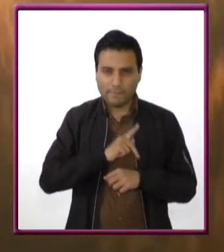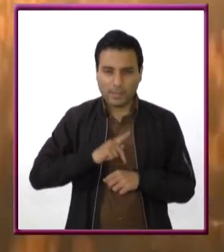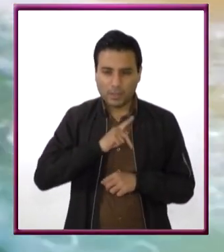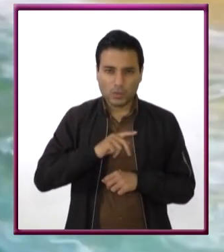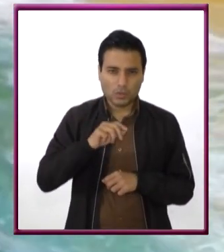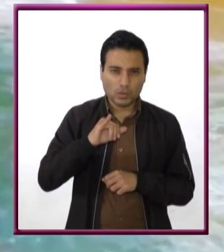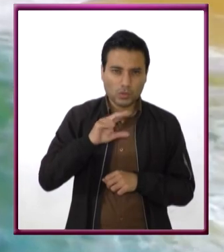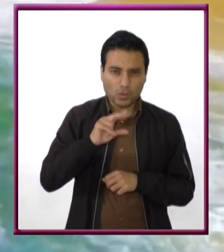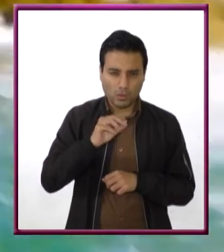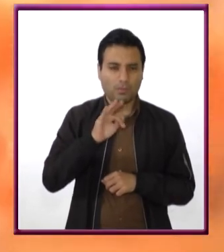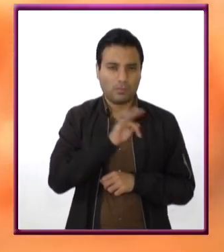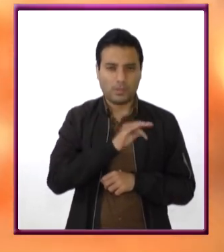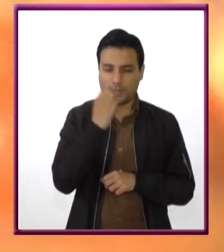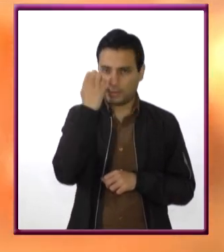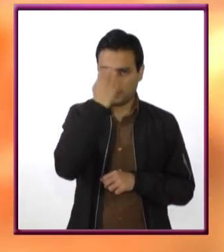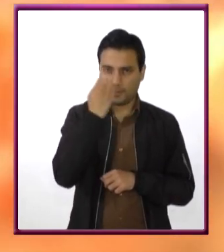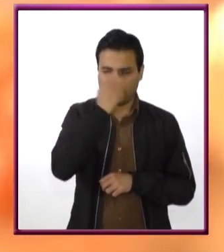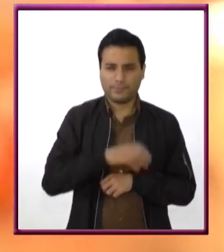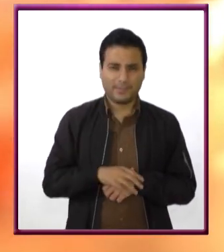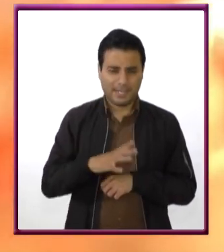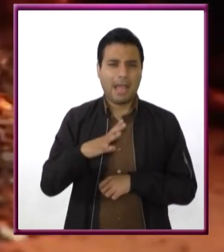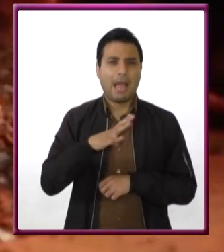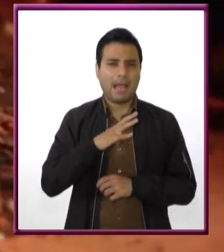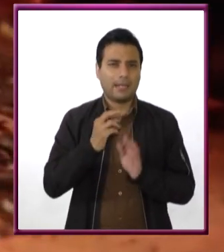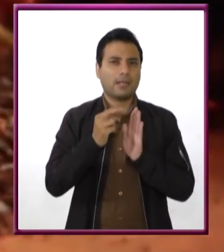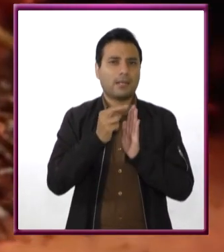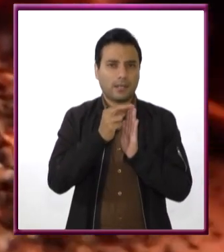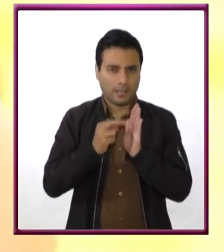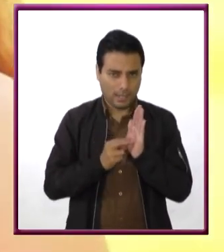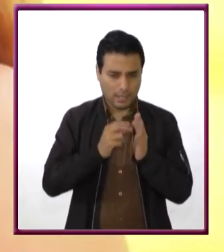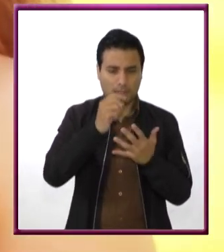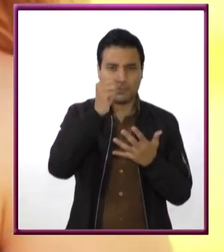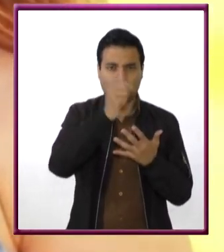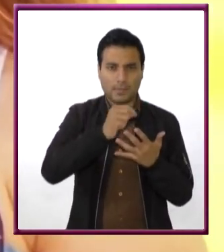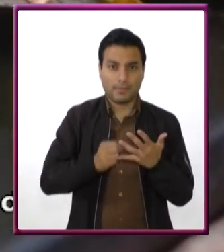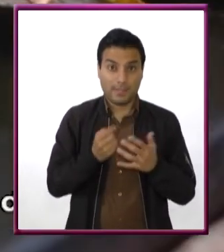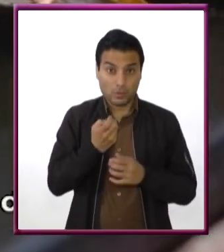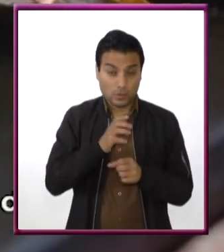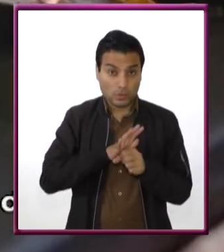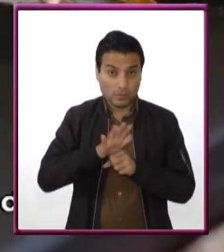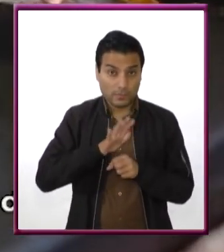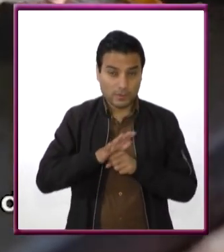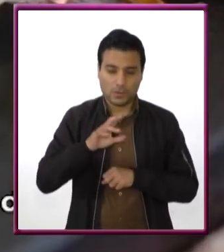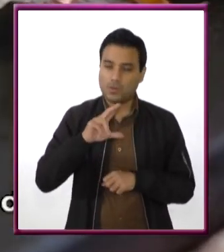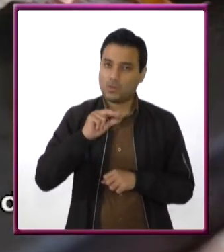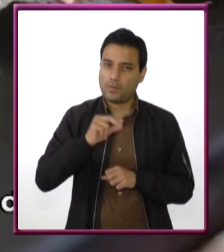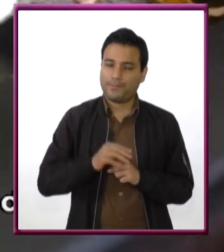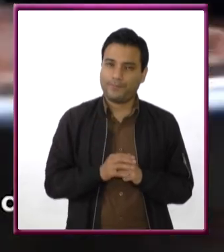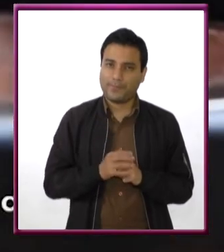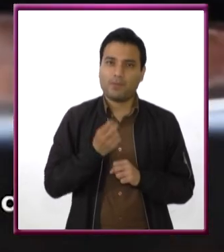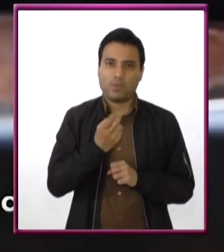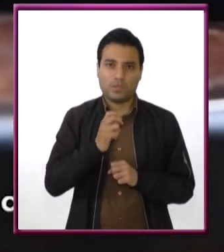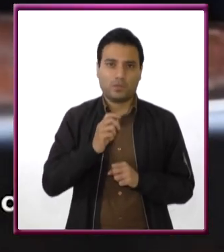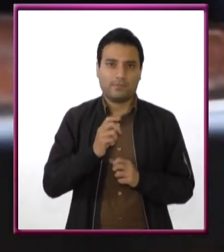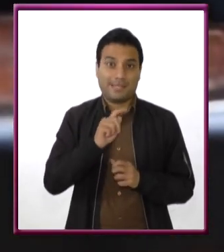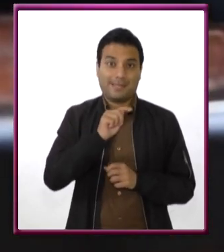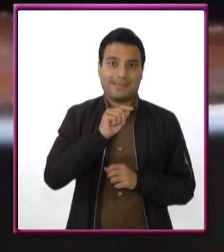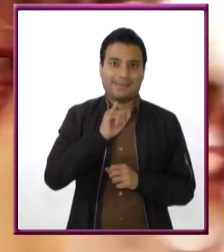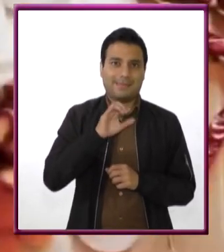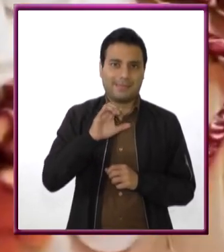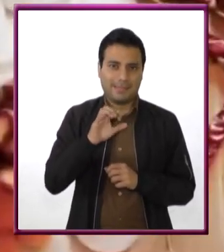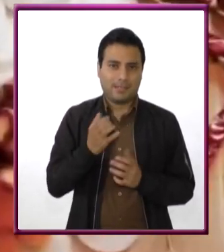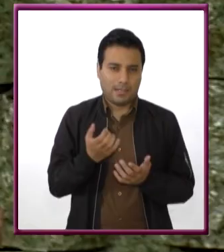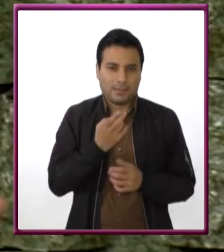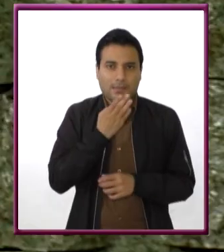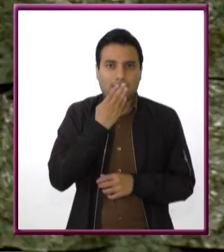en alimentos. O sea, sí tenemos mecanismos, pero no son suficientes. Y por eso las tecnologías de la información y el